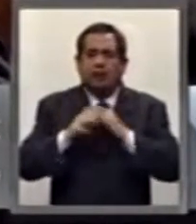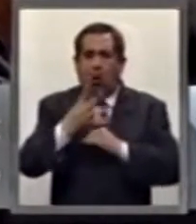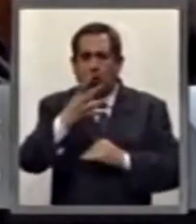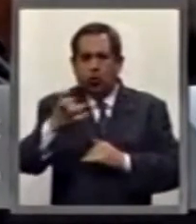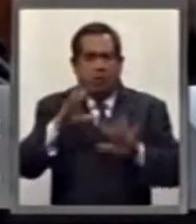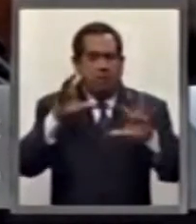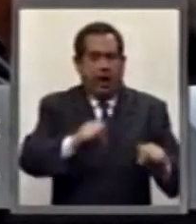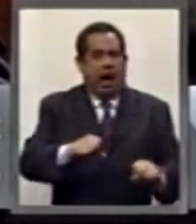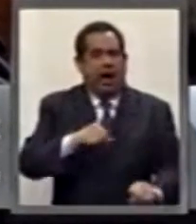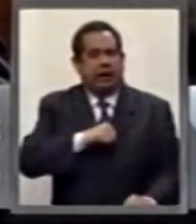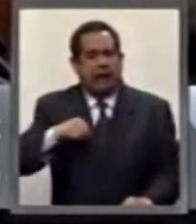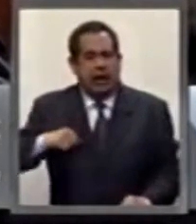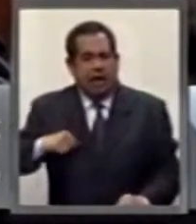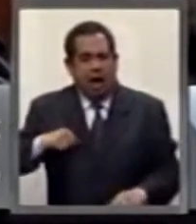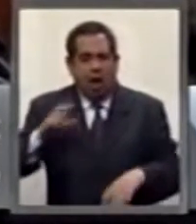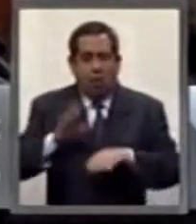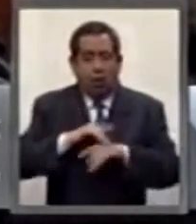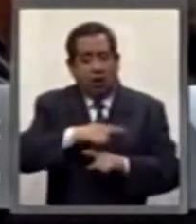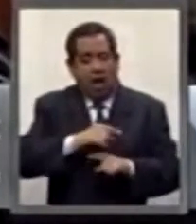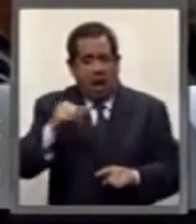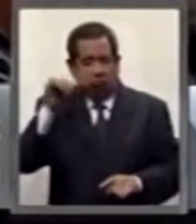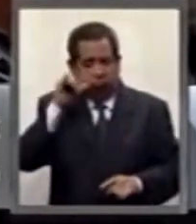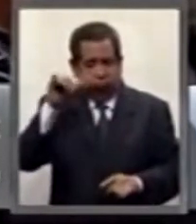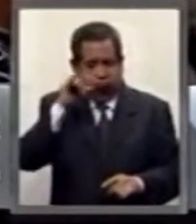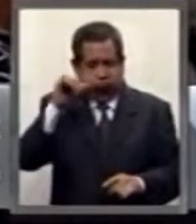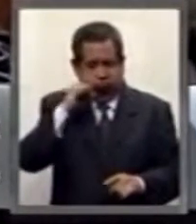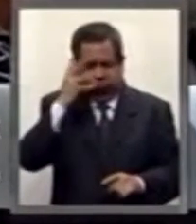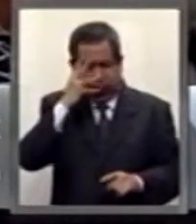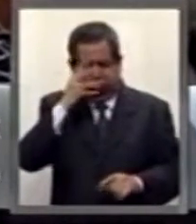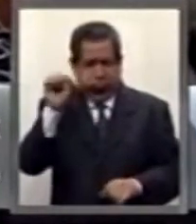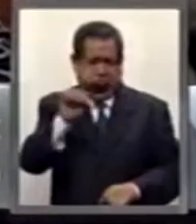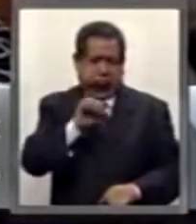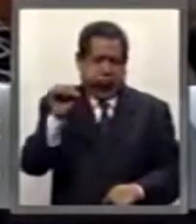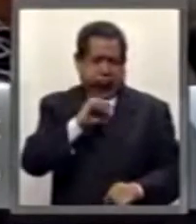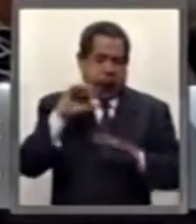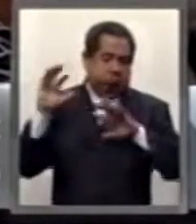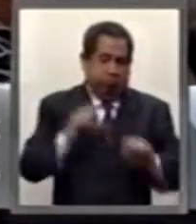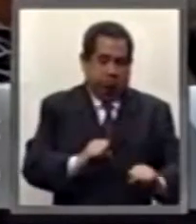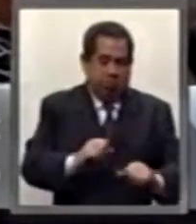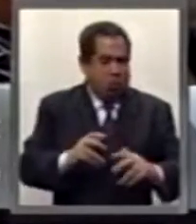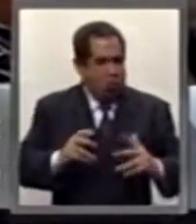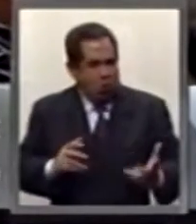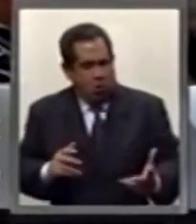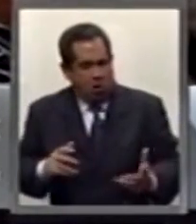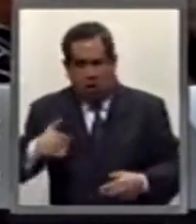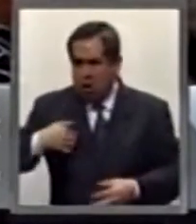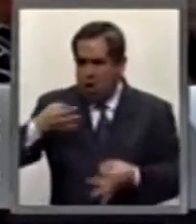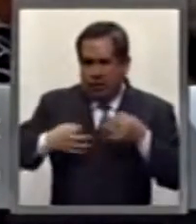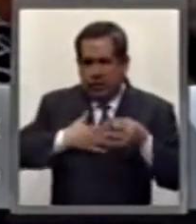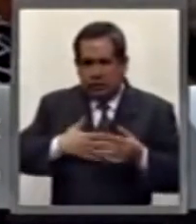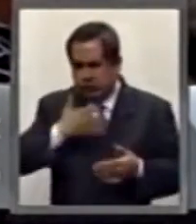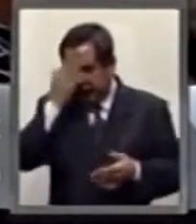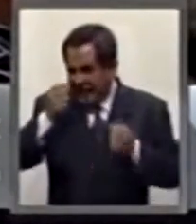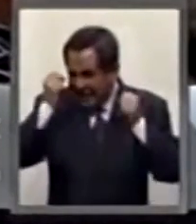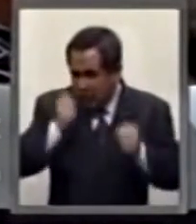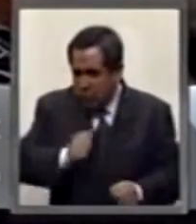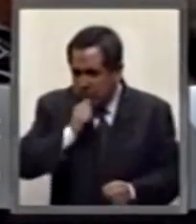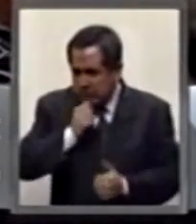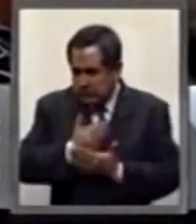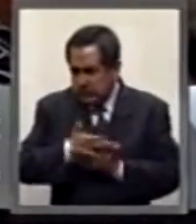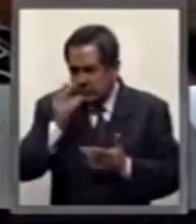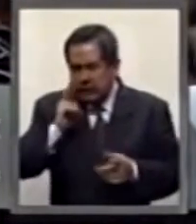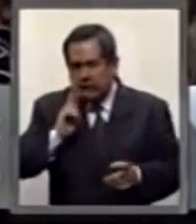Georgia por conducir en estado de ebriedad, toda vez que esta soberanía no puede prejuzgar sobre estos hechos y